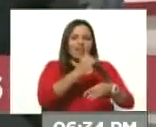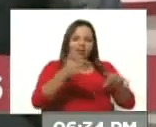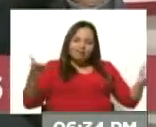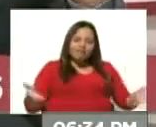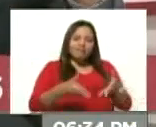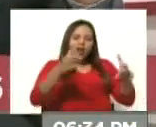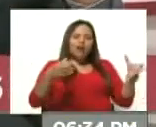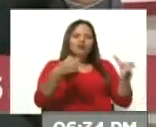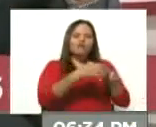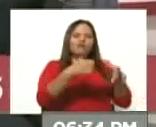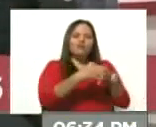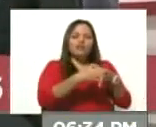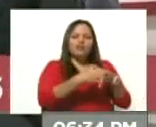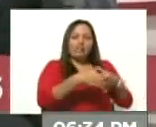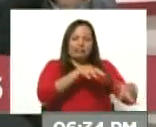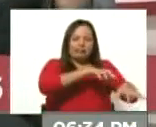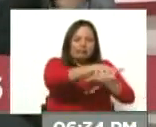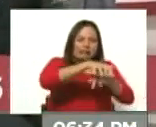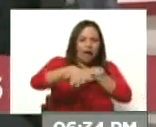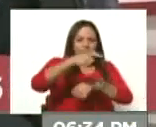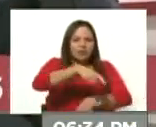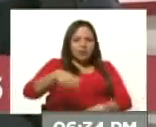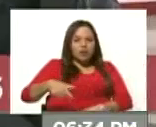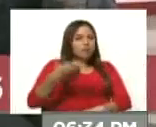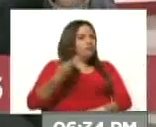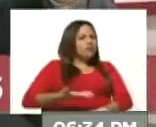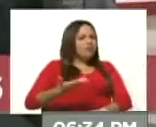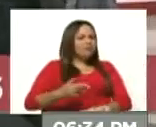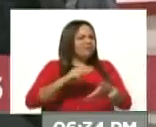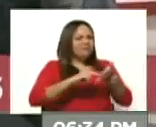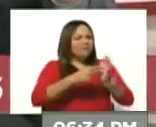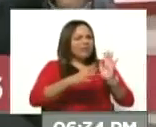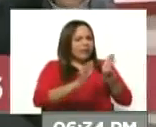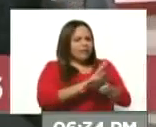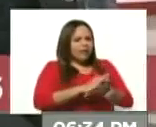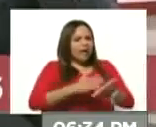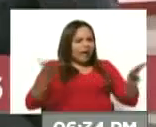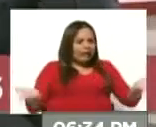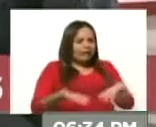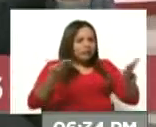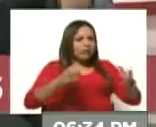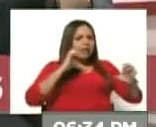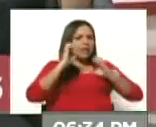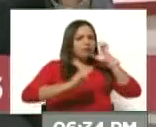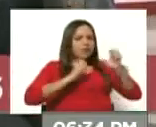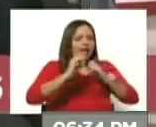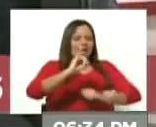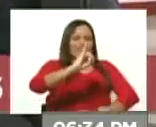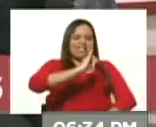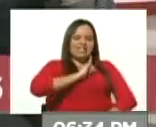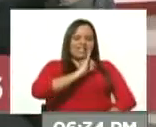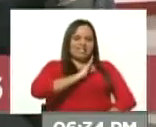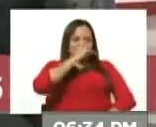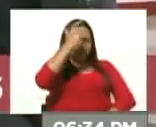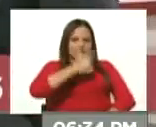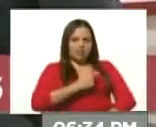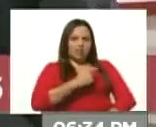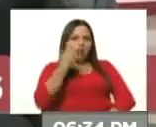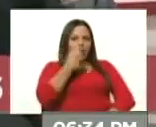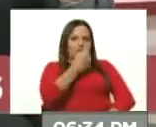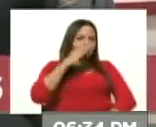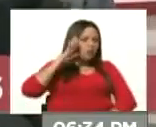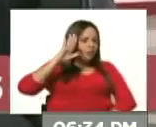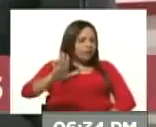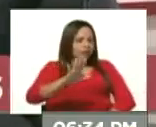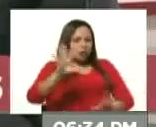masas es claves cuando me refiero a eso me refiero a estimular el entusiasmo la identificación el compromiso